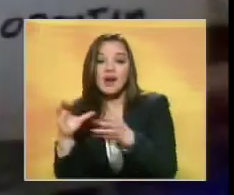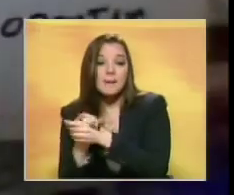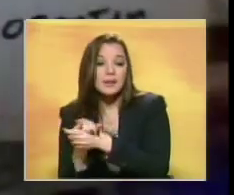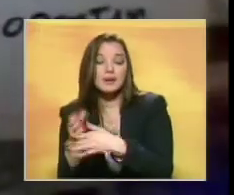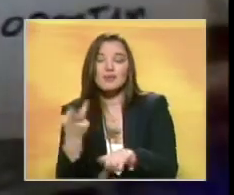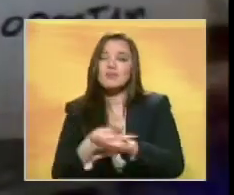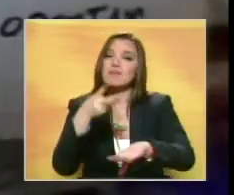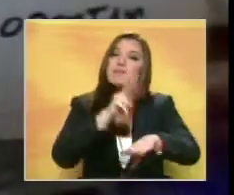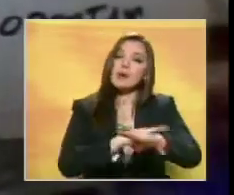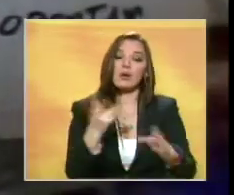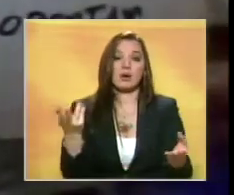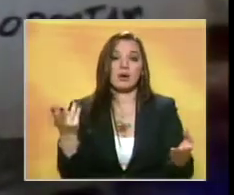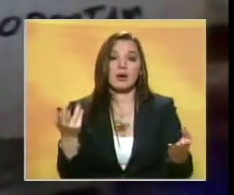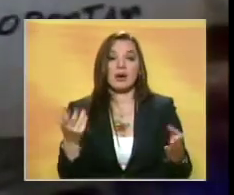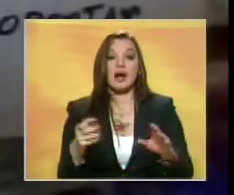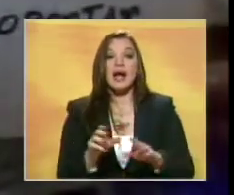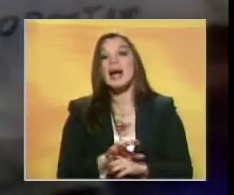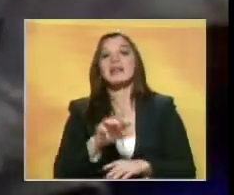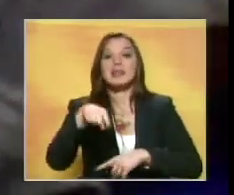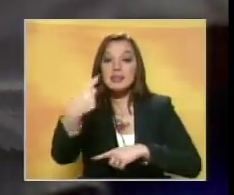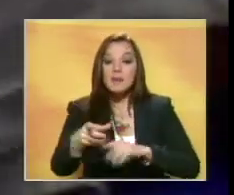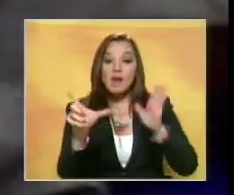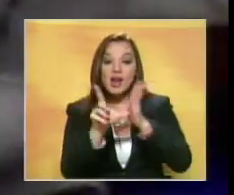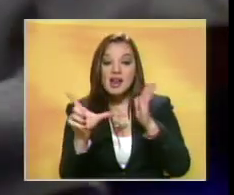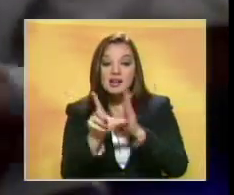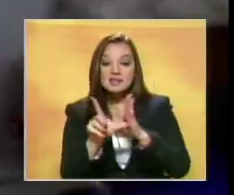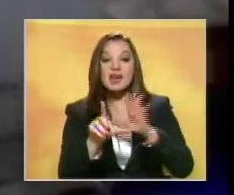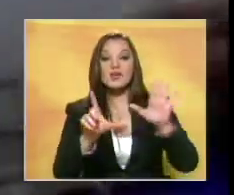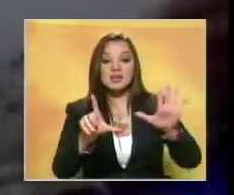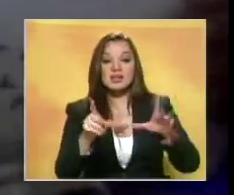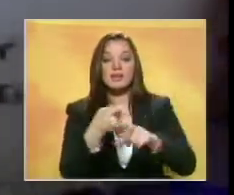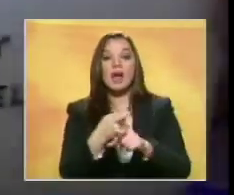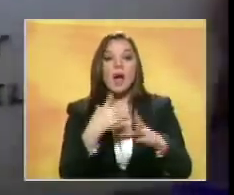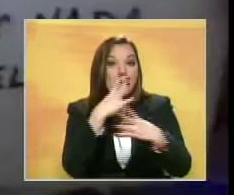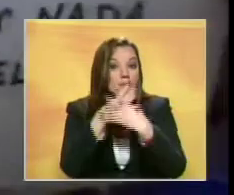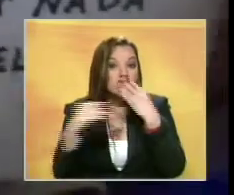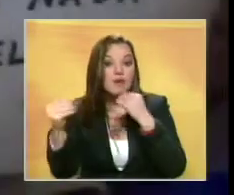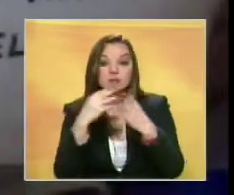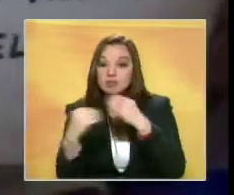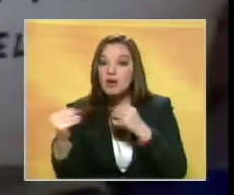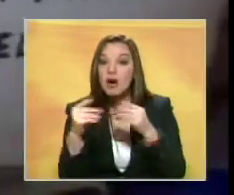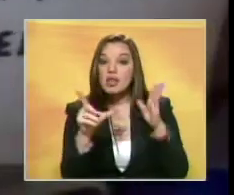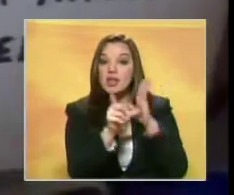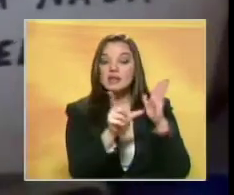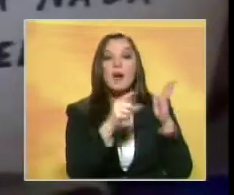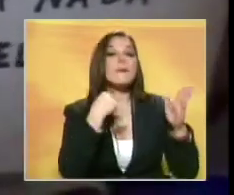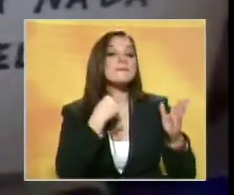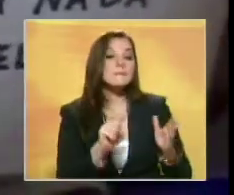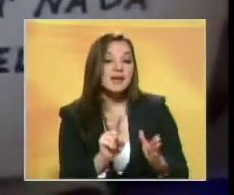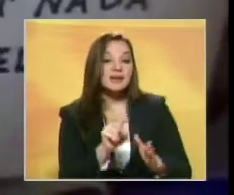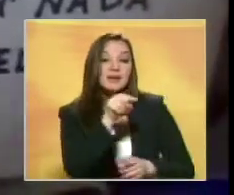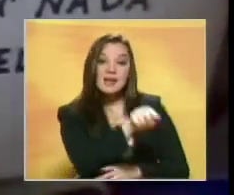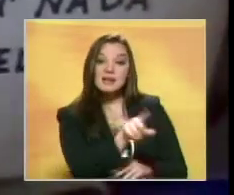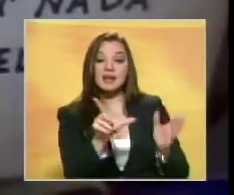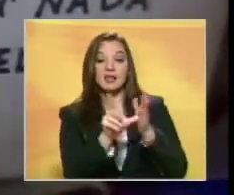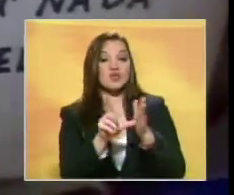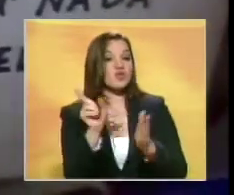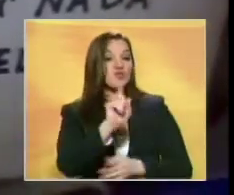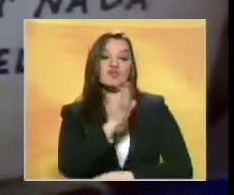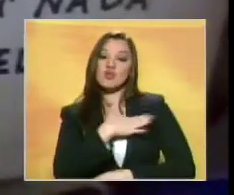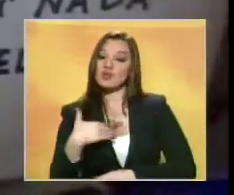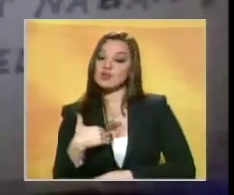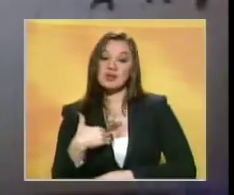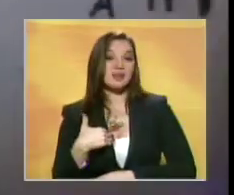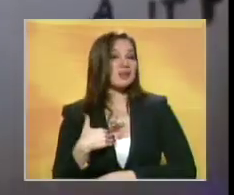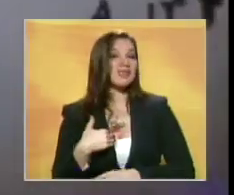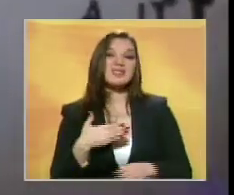En séptimo grado, todo empeoró. Comencé a fugarme del colegio. Perdí ese año. No quise ir más por nada del